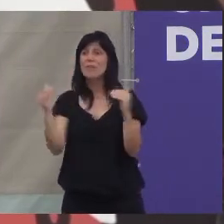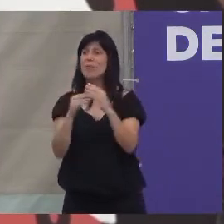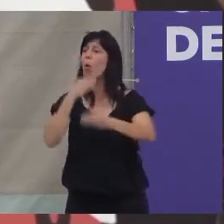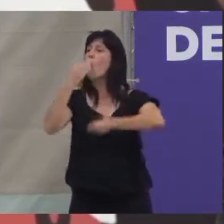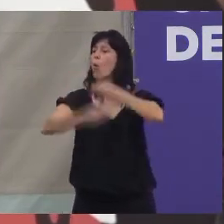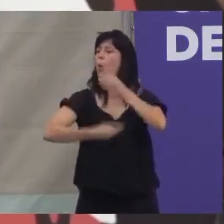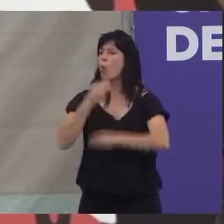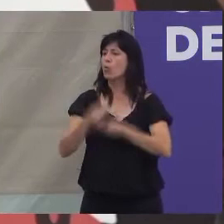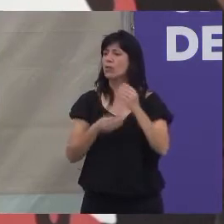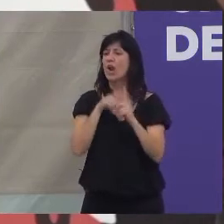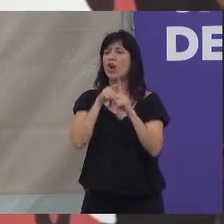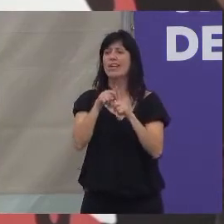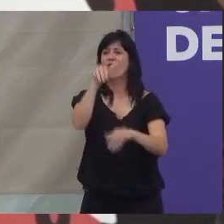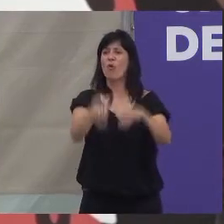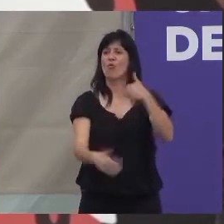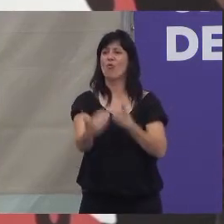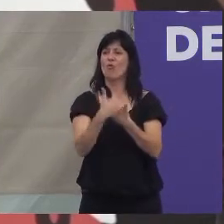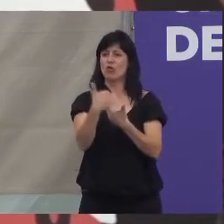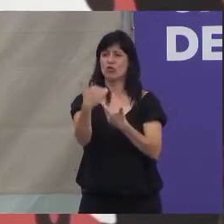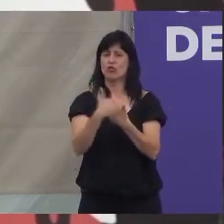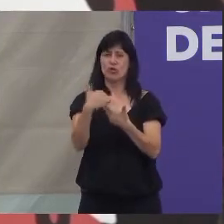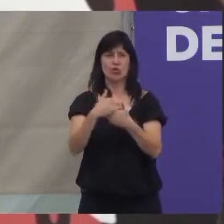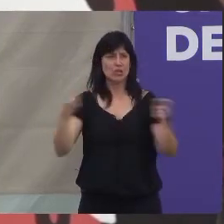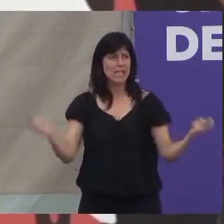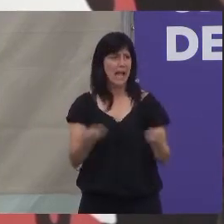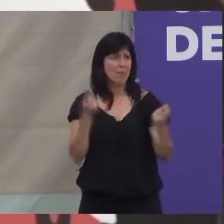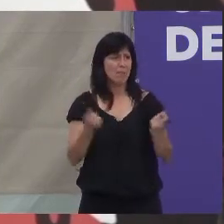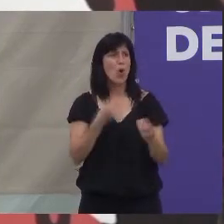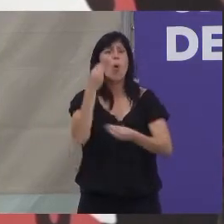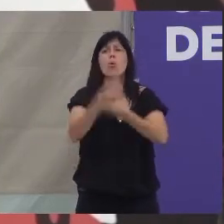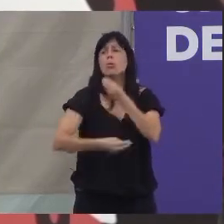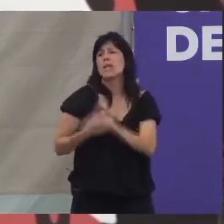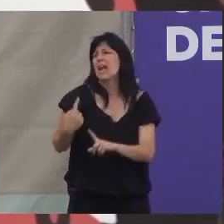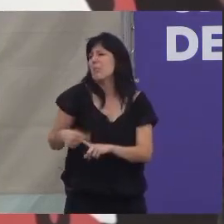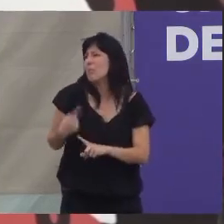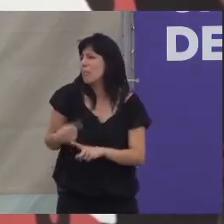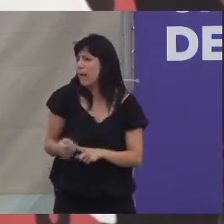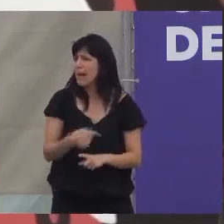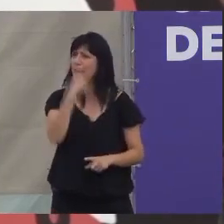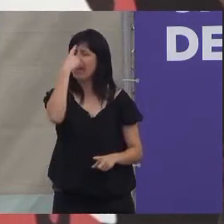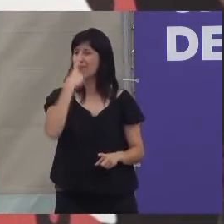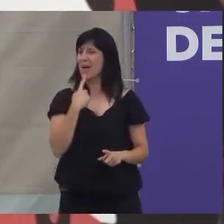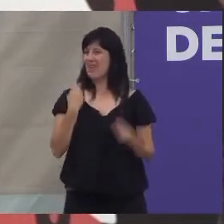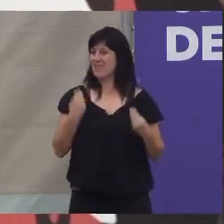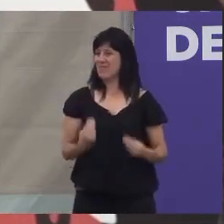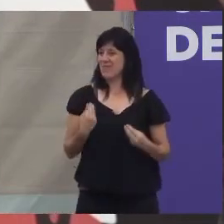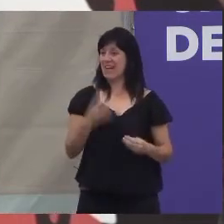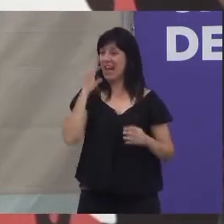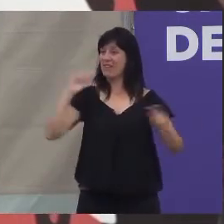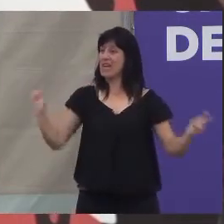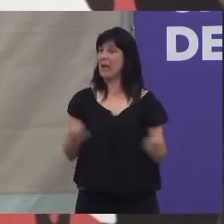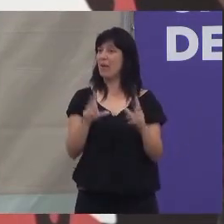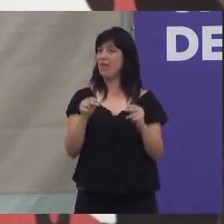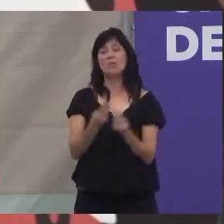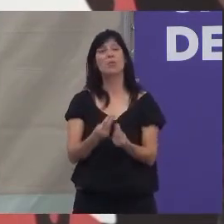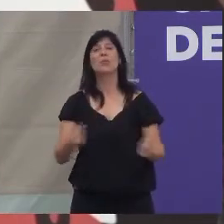y para ganar votos. Se usa para crear una buena imagen y que terminada la campaña